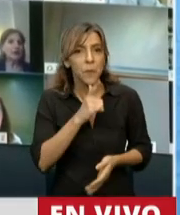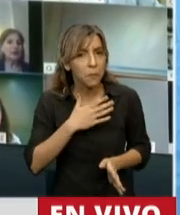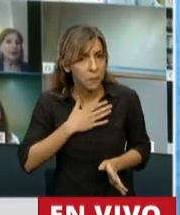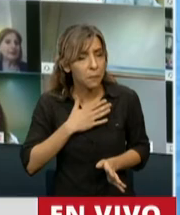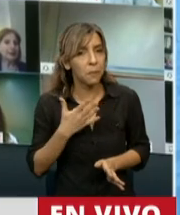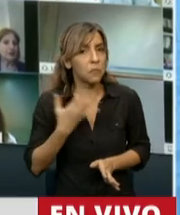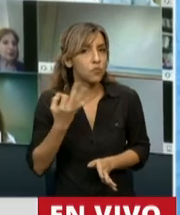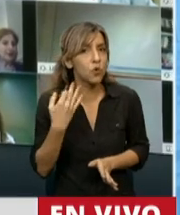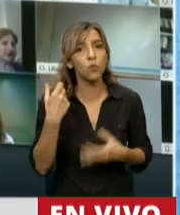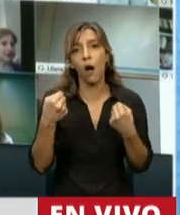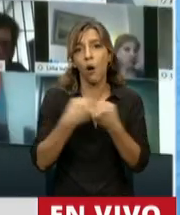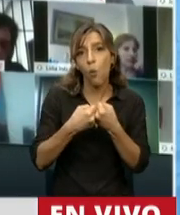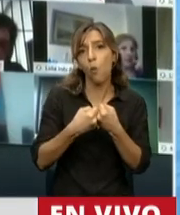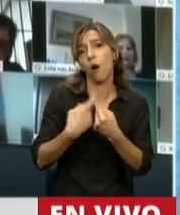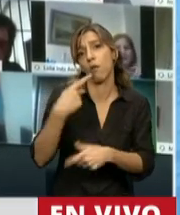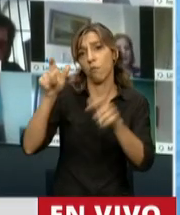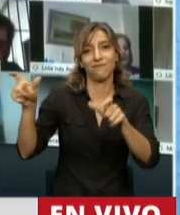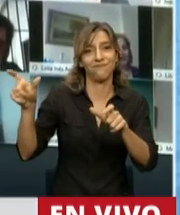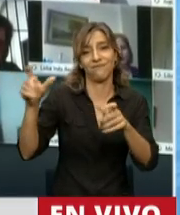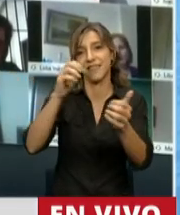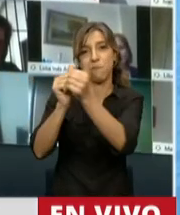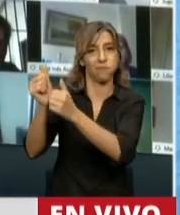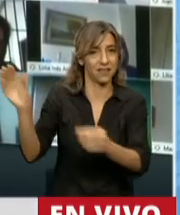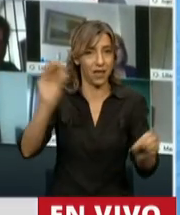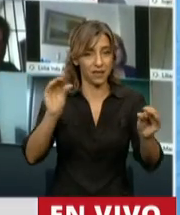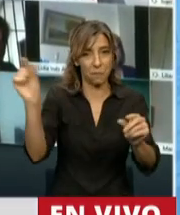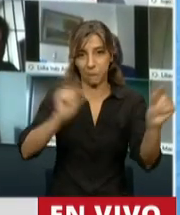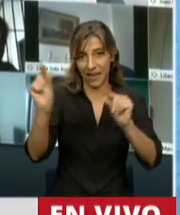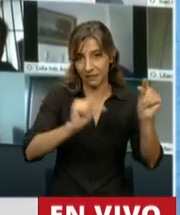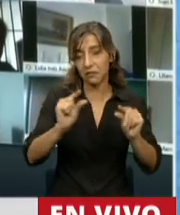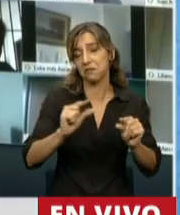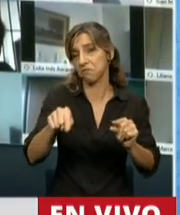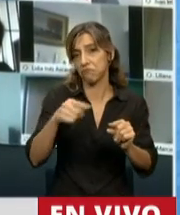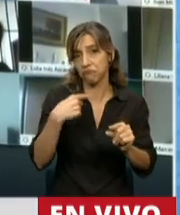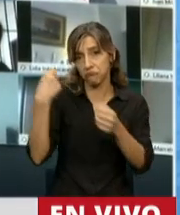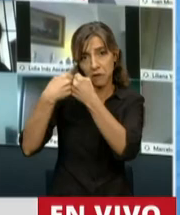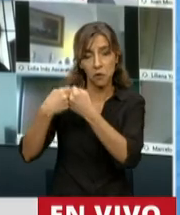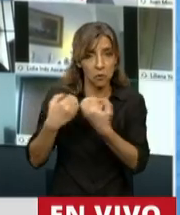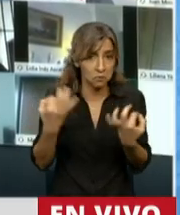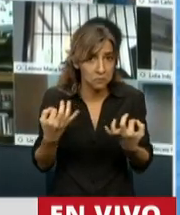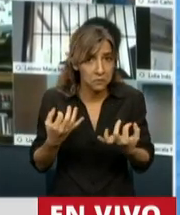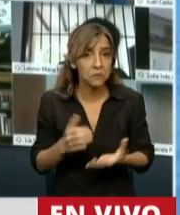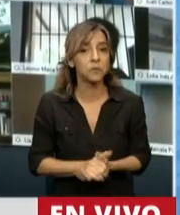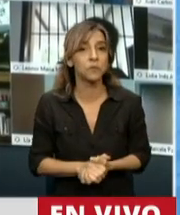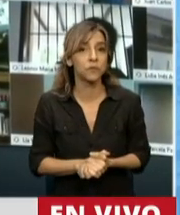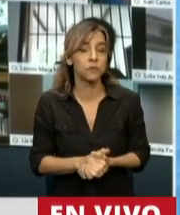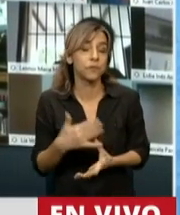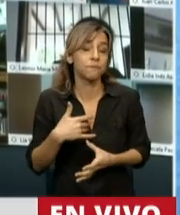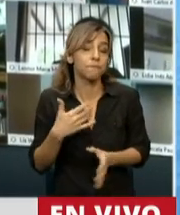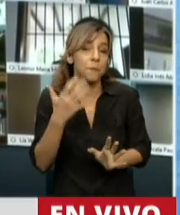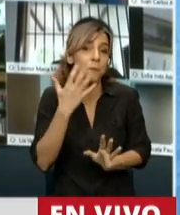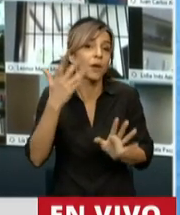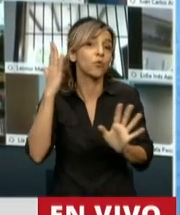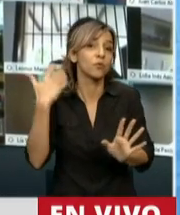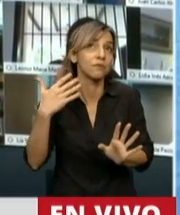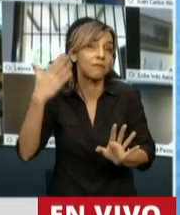acuerdo con los acreedores, me parece que está bien. Me hubiese gustado, digo lo que me hubiese gustado escuchar cuando era